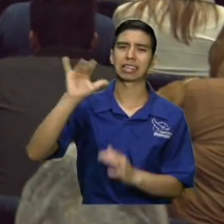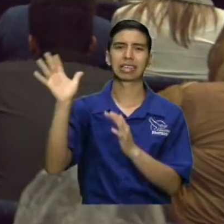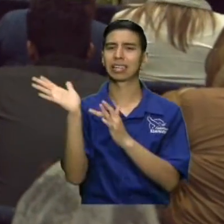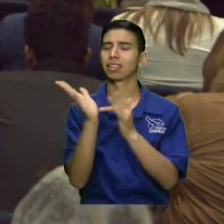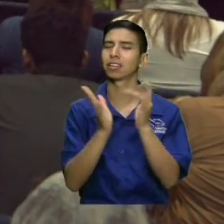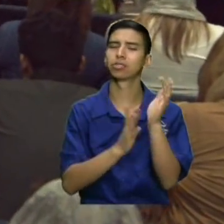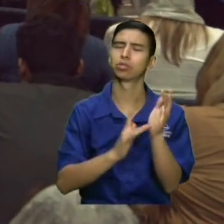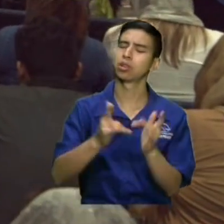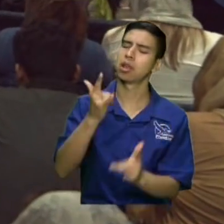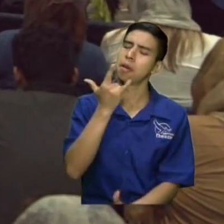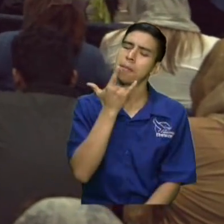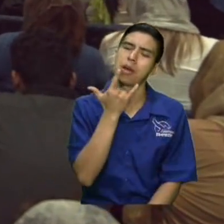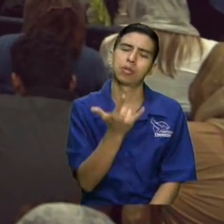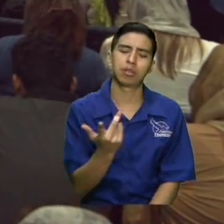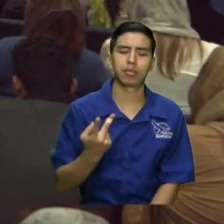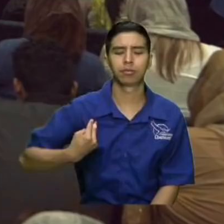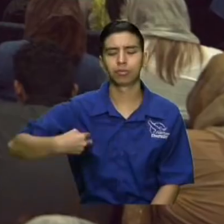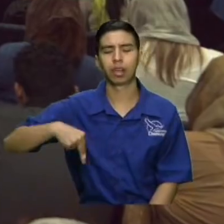Perdona nuestros pecados,